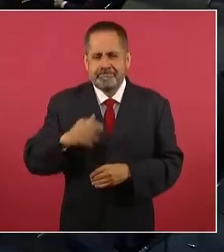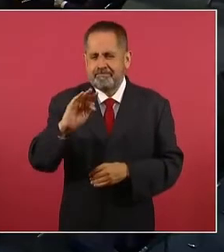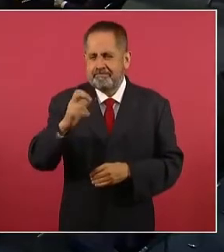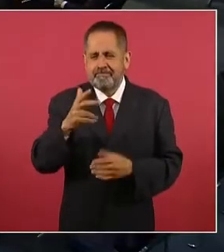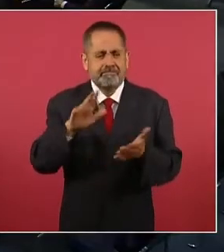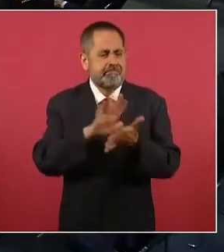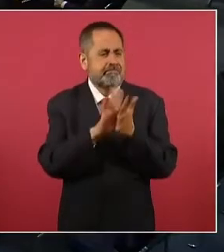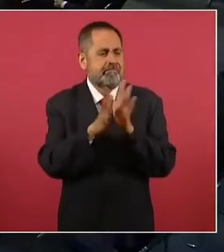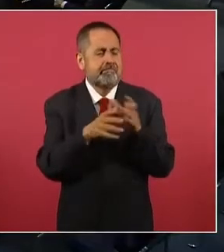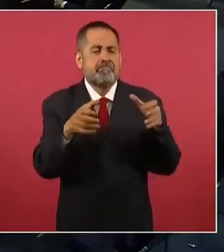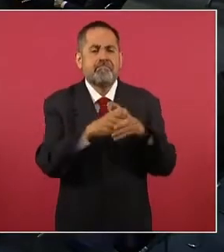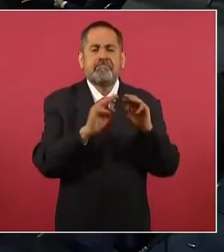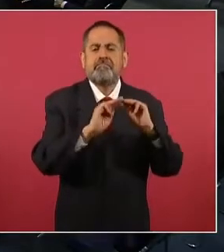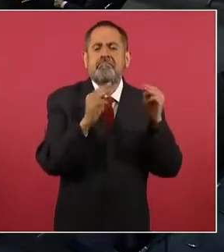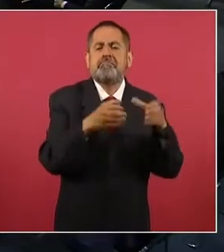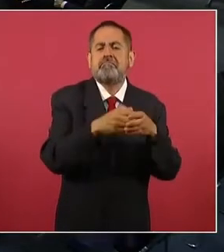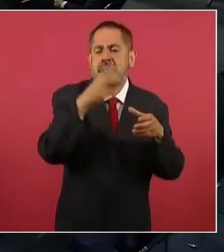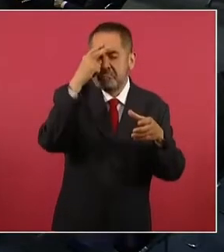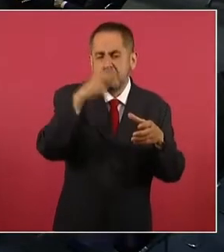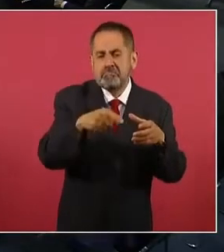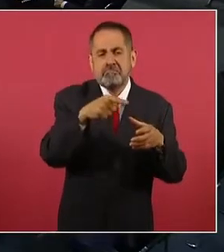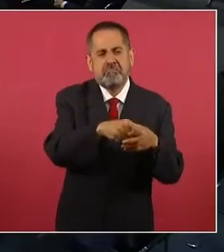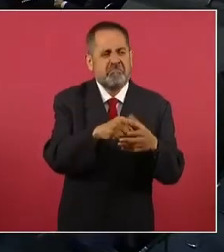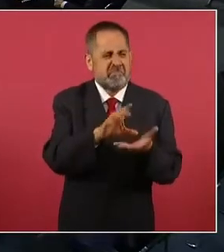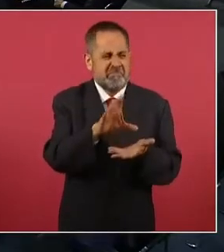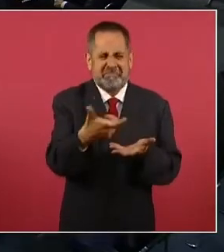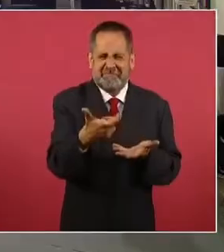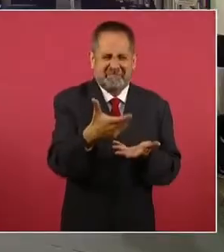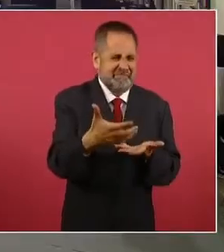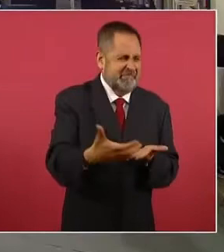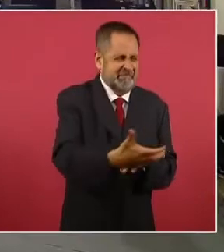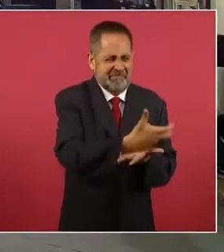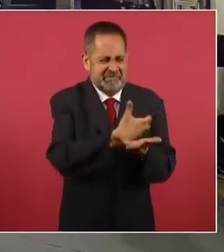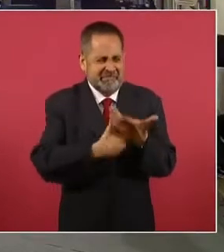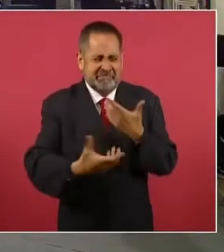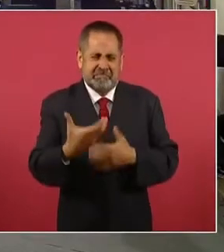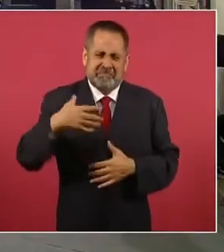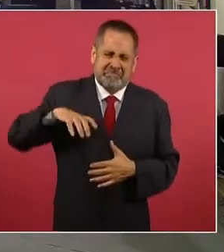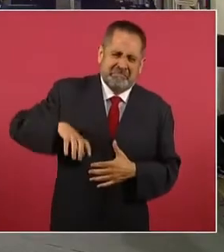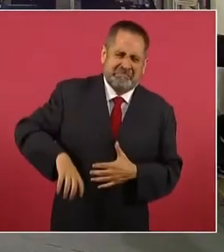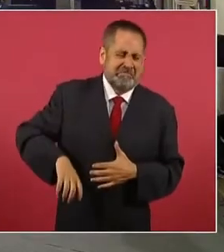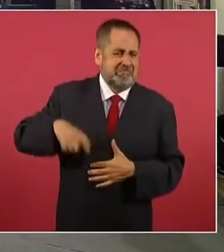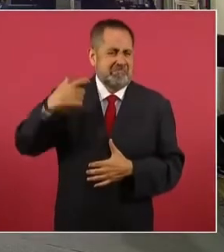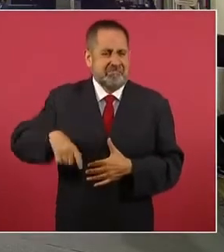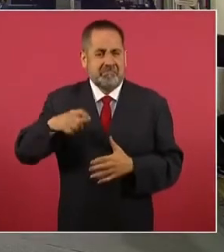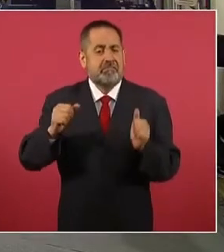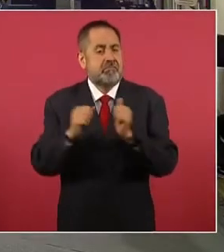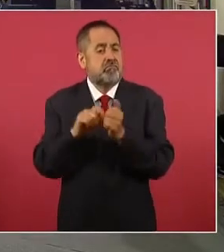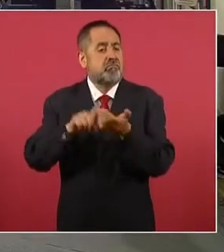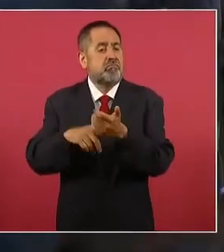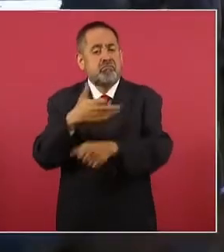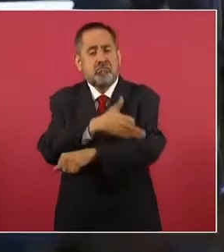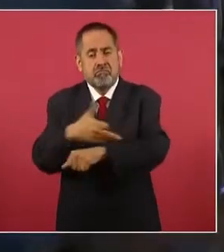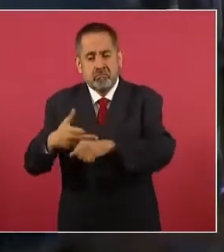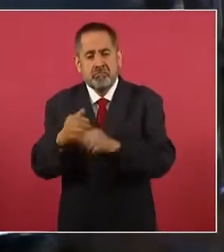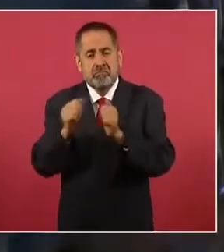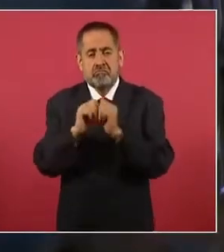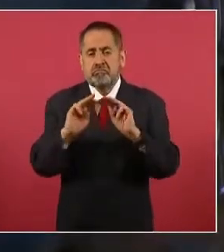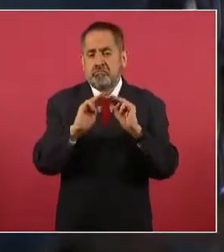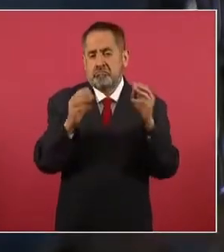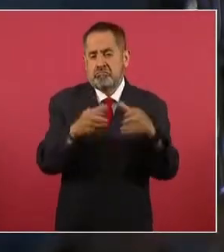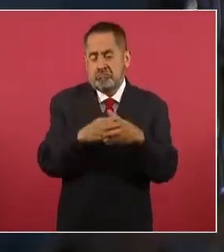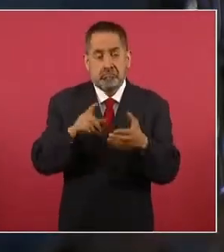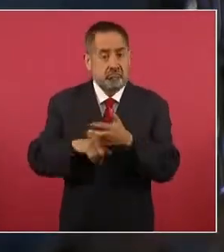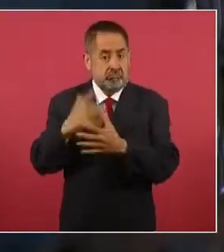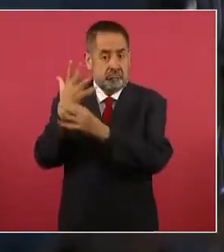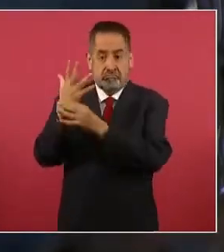cárteles mexicanos, donde recibió mucha de la fortuna que tiene ahora, que gozan él y su familia del narcotráfico. Es